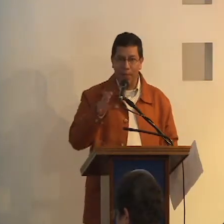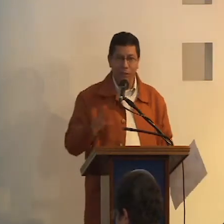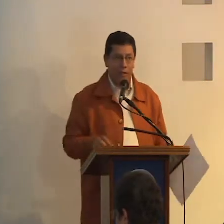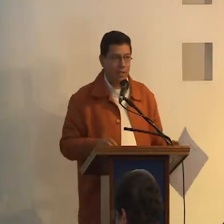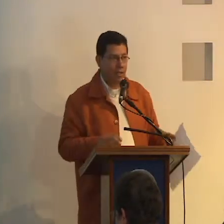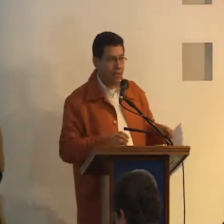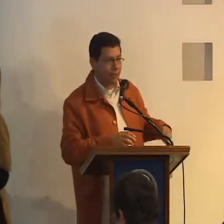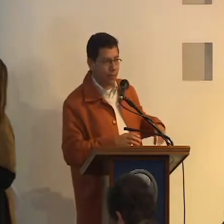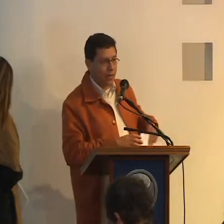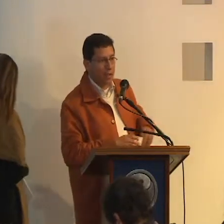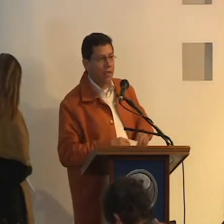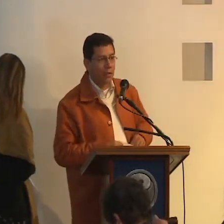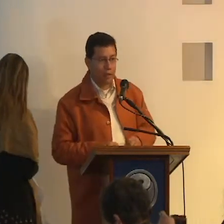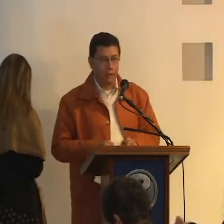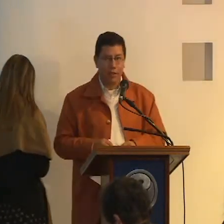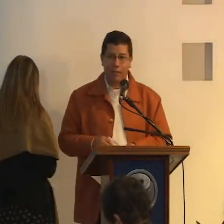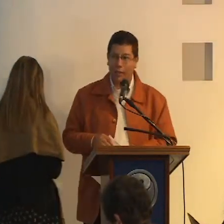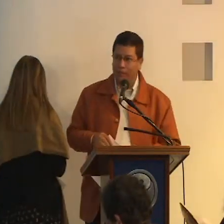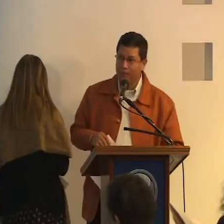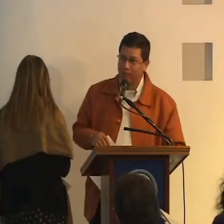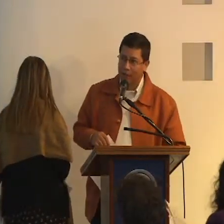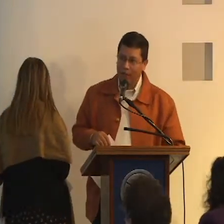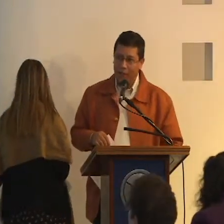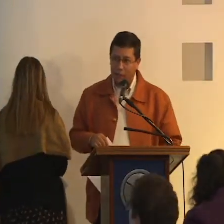buena reclamación si no es un